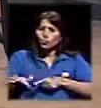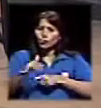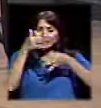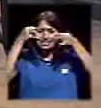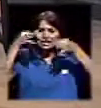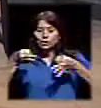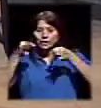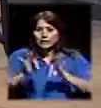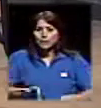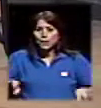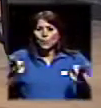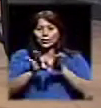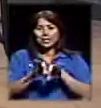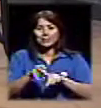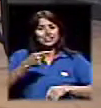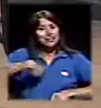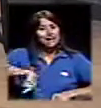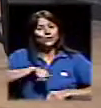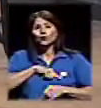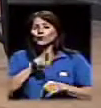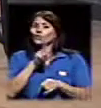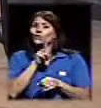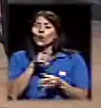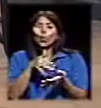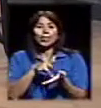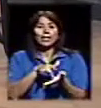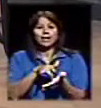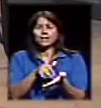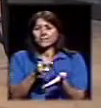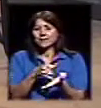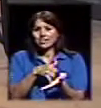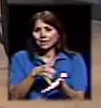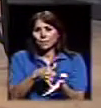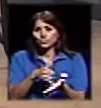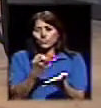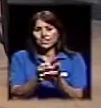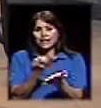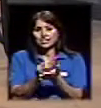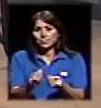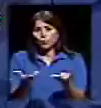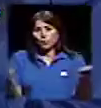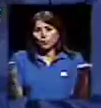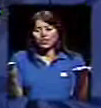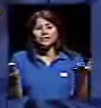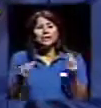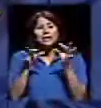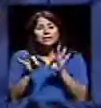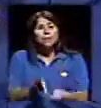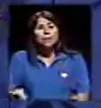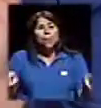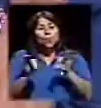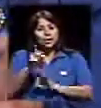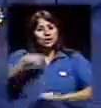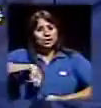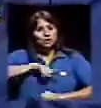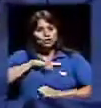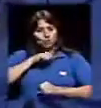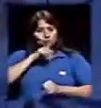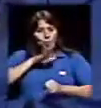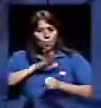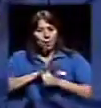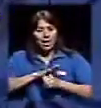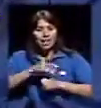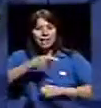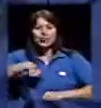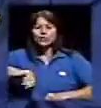de esta manera las finanzas públicas. Es importante que nos comprometamos, es importante que nos